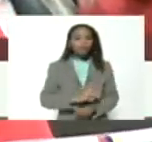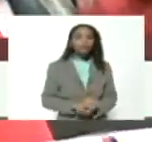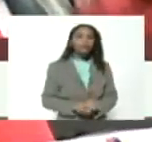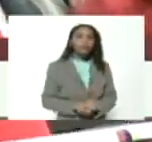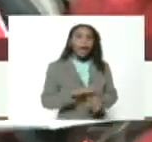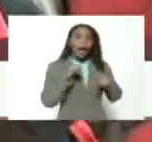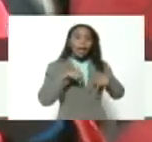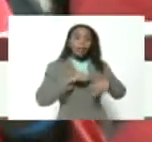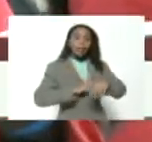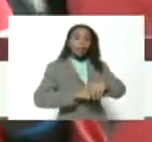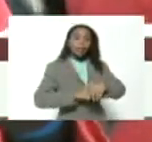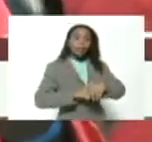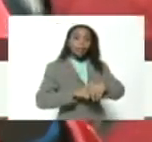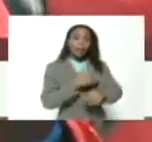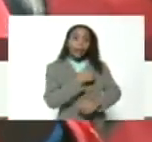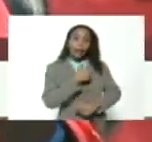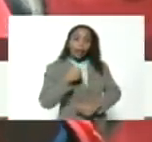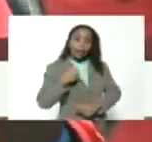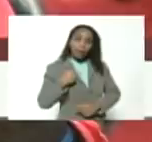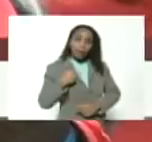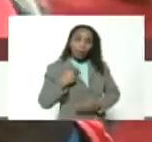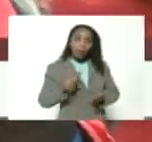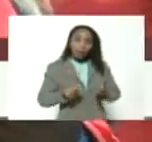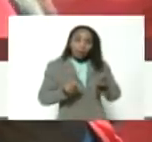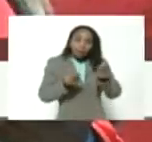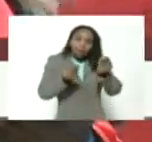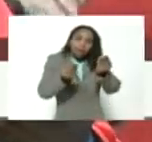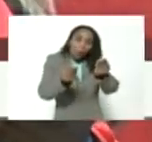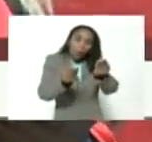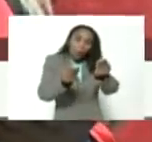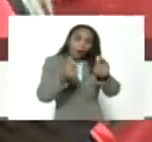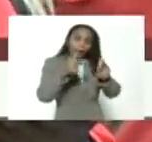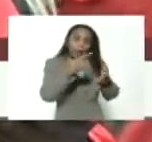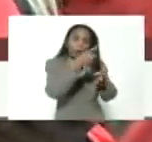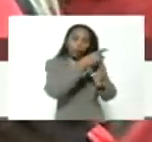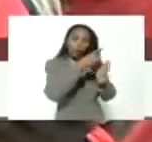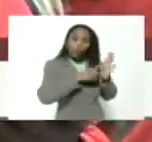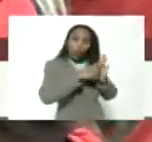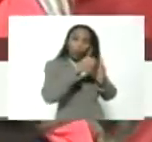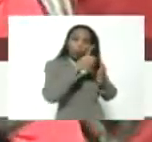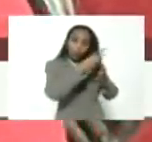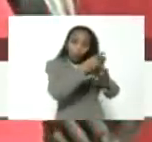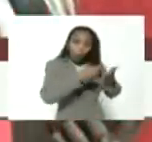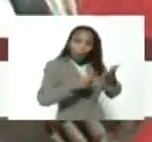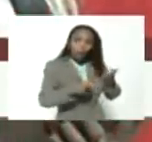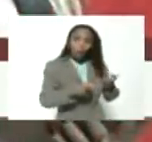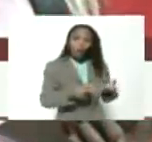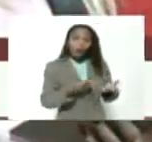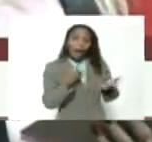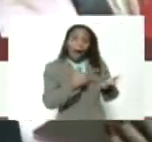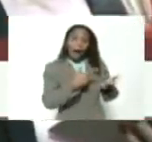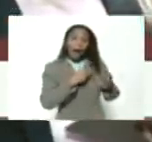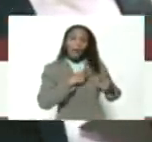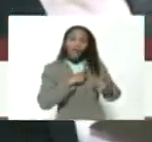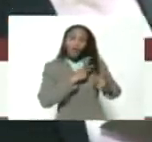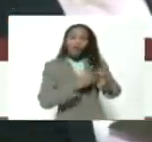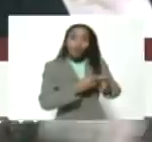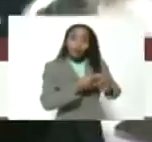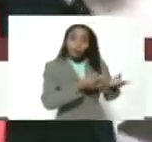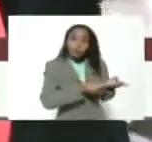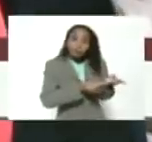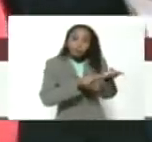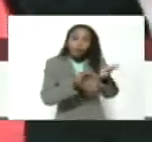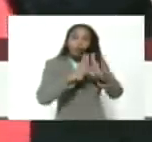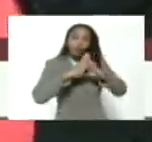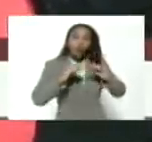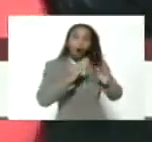este momento queremos hacerle entrega de este documento que reposa la voluntad de